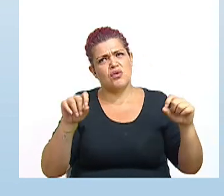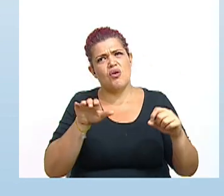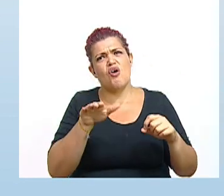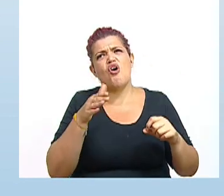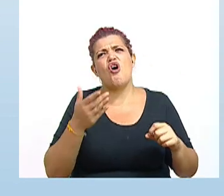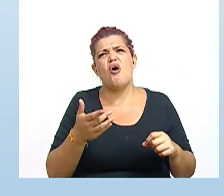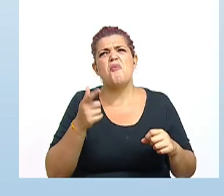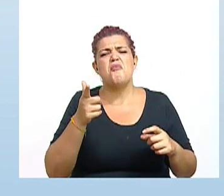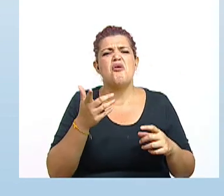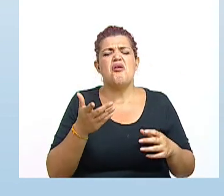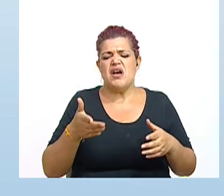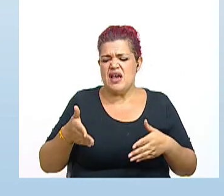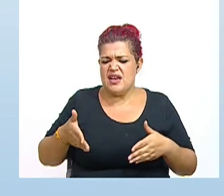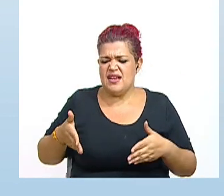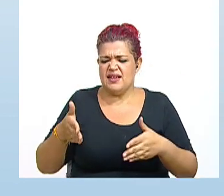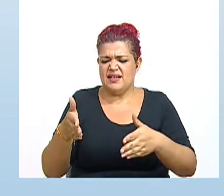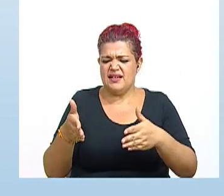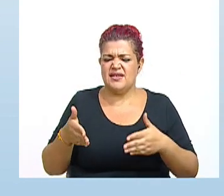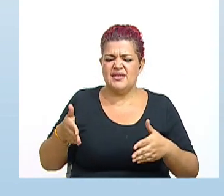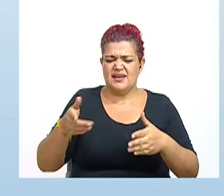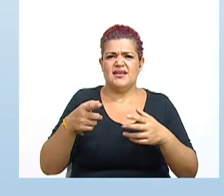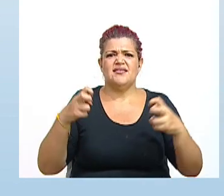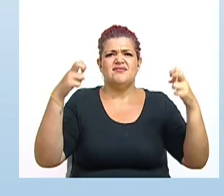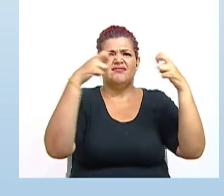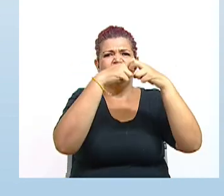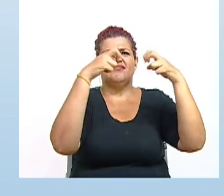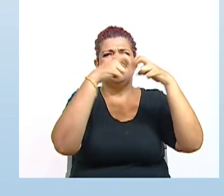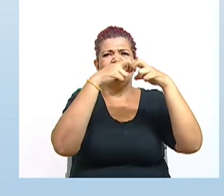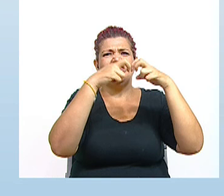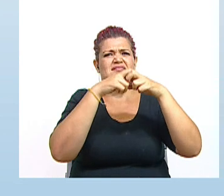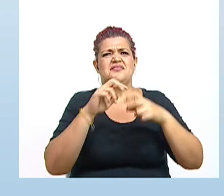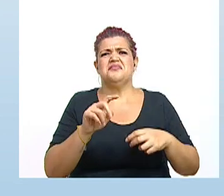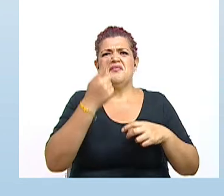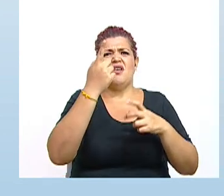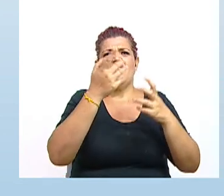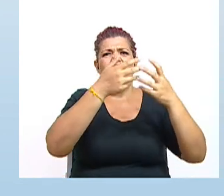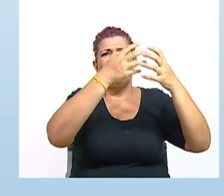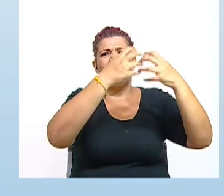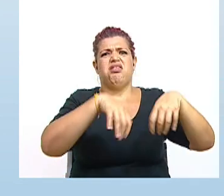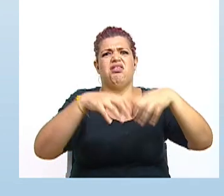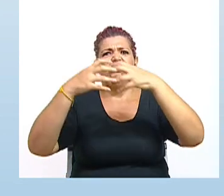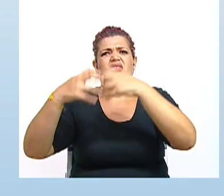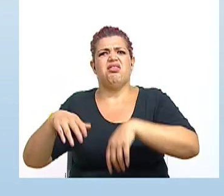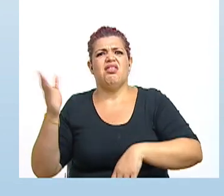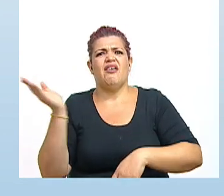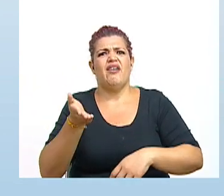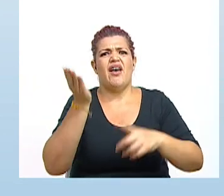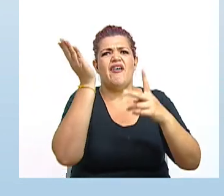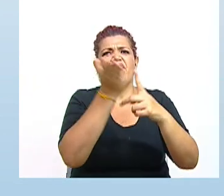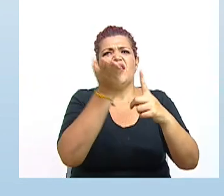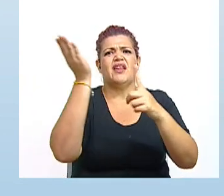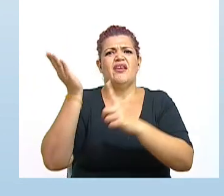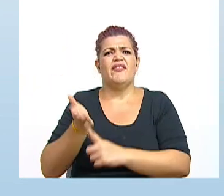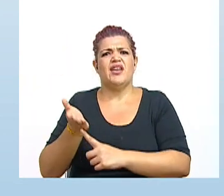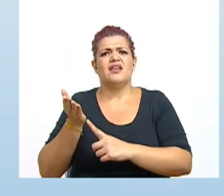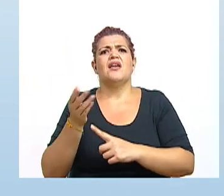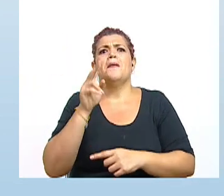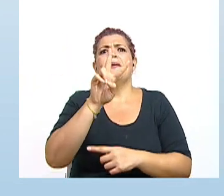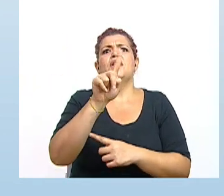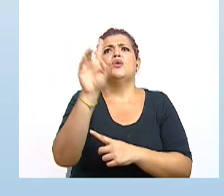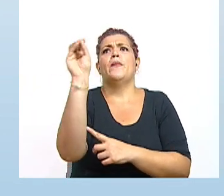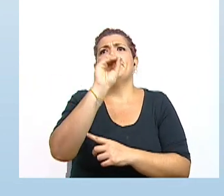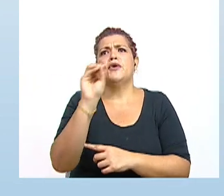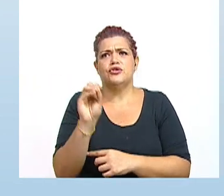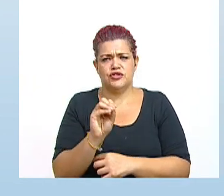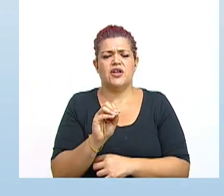los daños en las carreteras y los sistemas eléctricos están en el primer lugar de la afectación con aproximadamente el